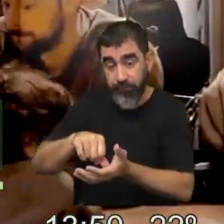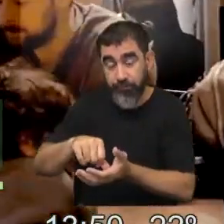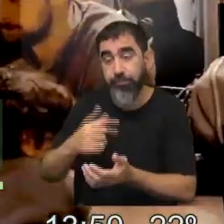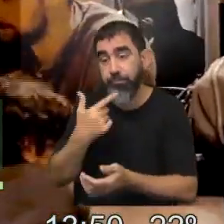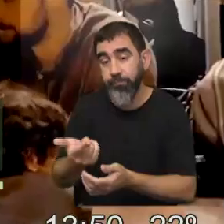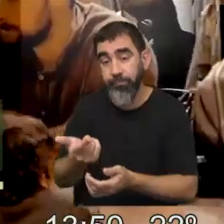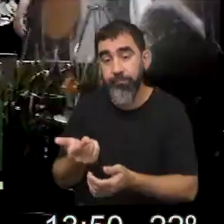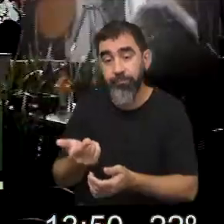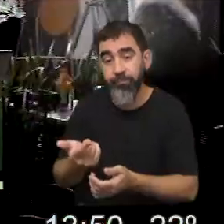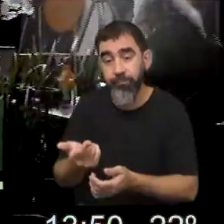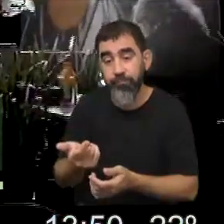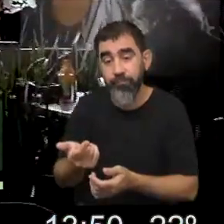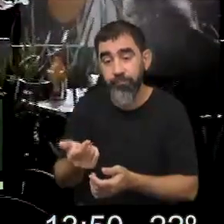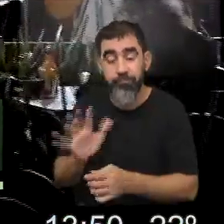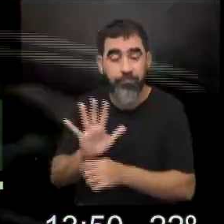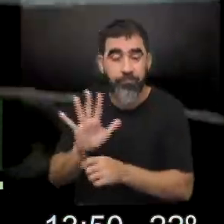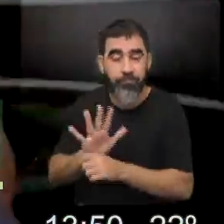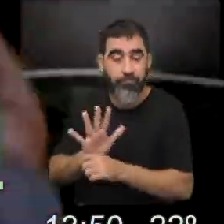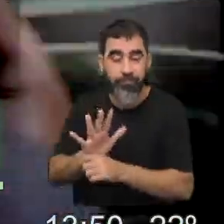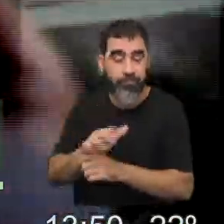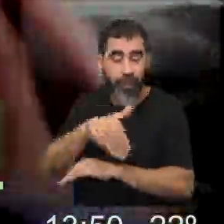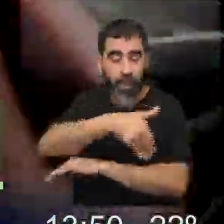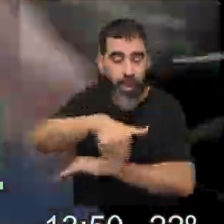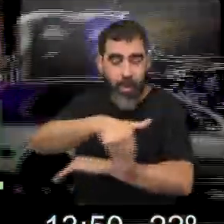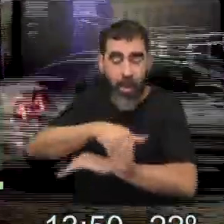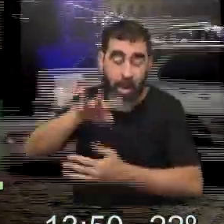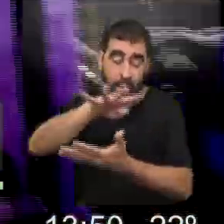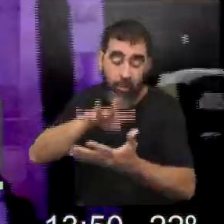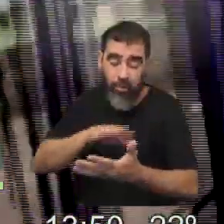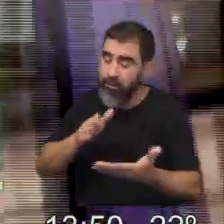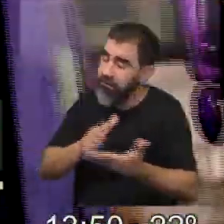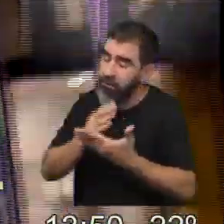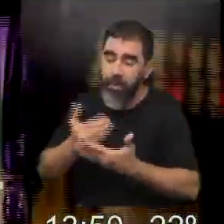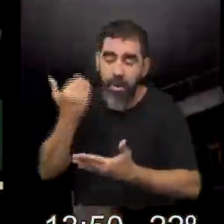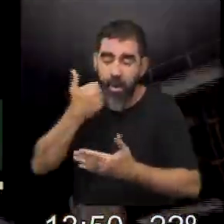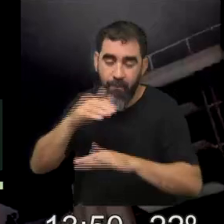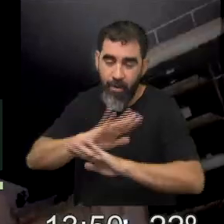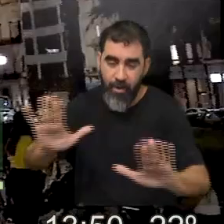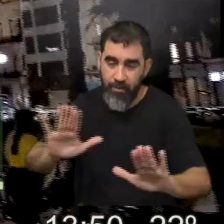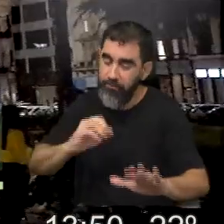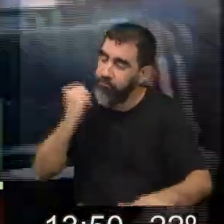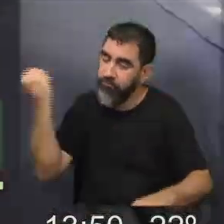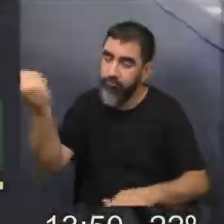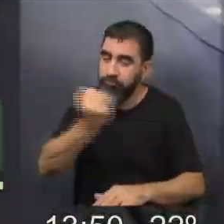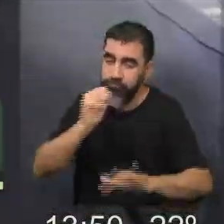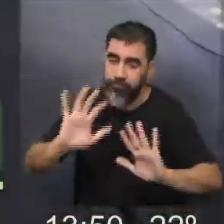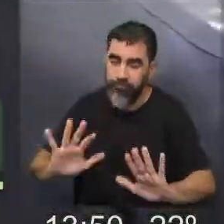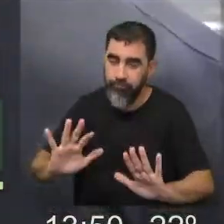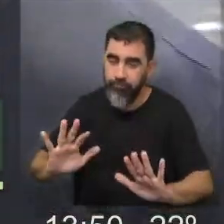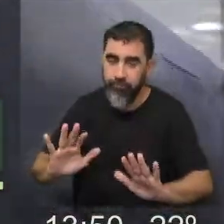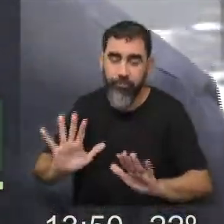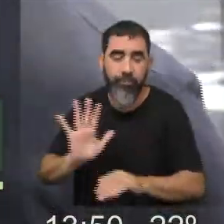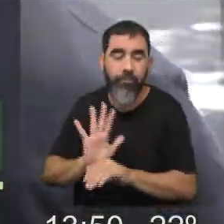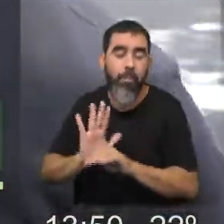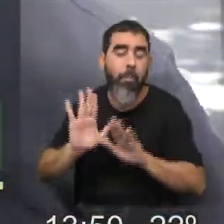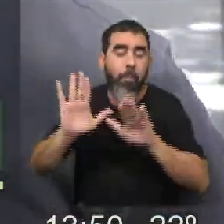y tiene, nada, se considera como lector o visitante de librerías, Tristán Narvaja sería que es patrimonio,